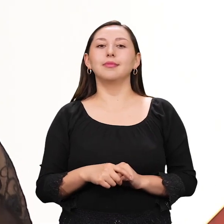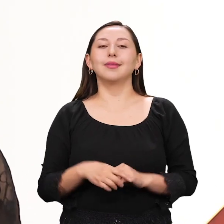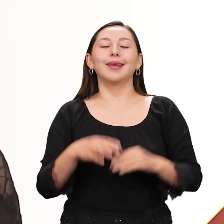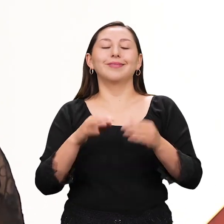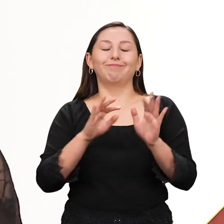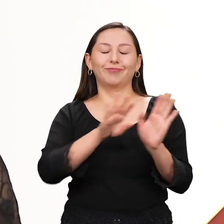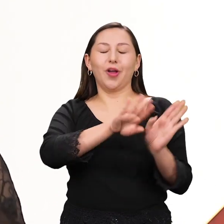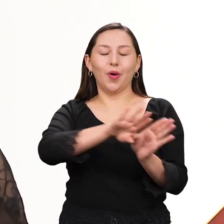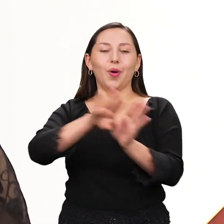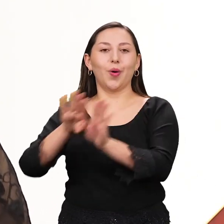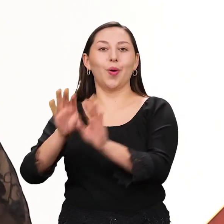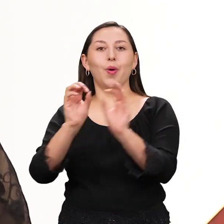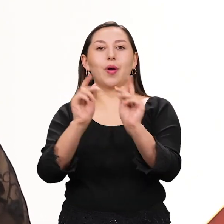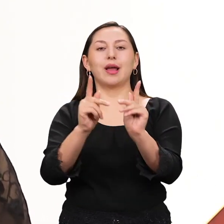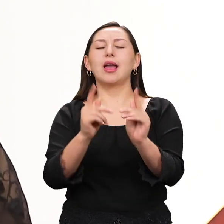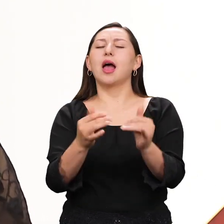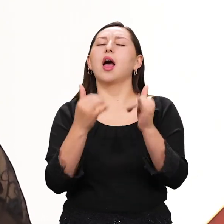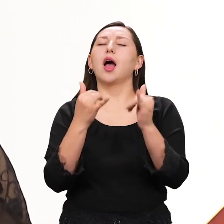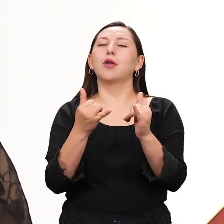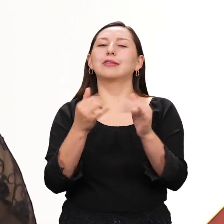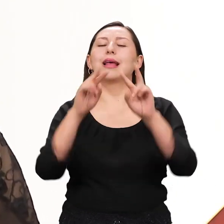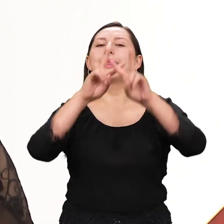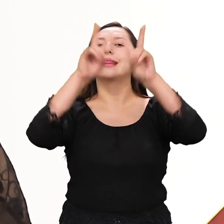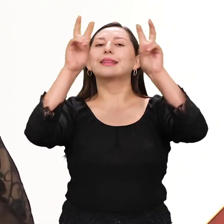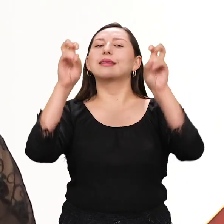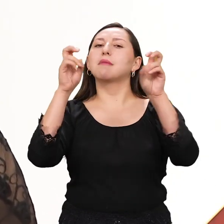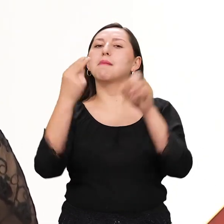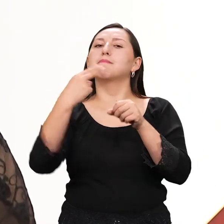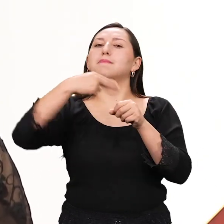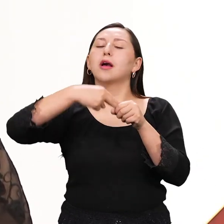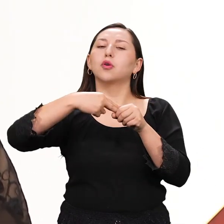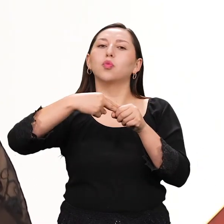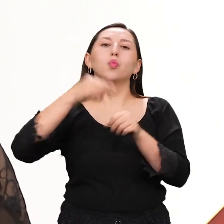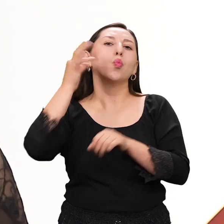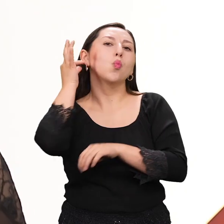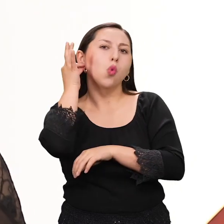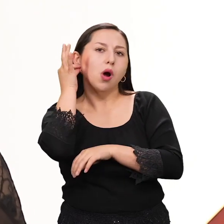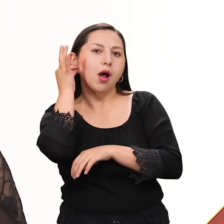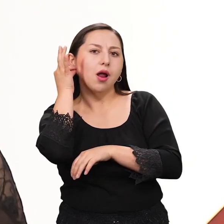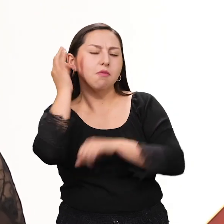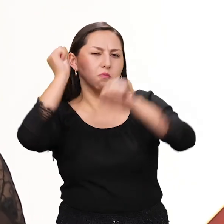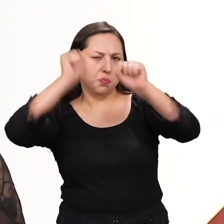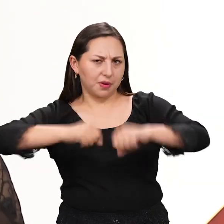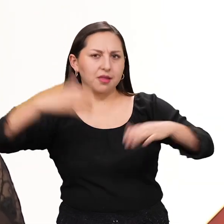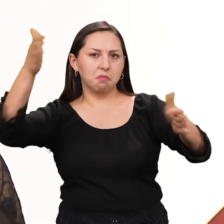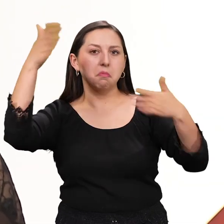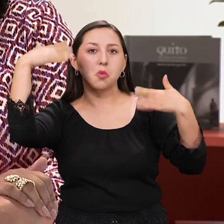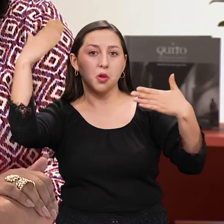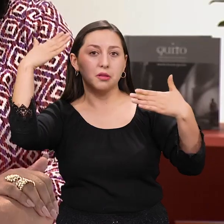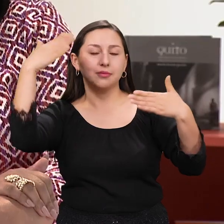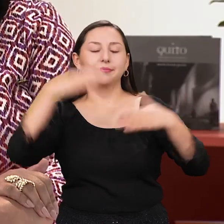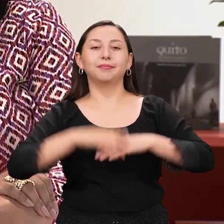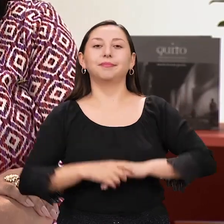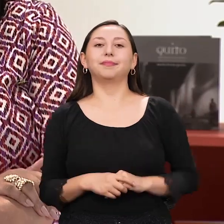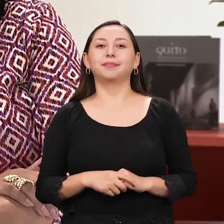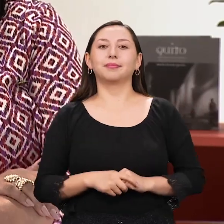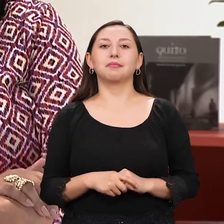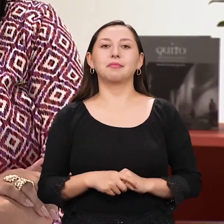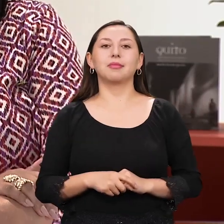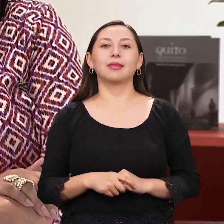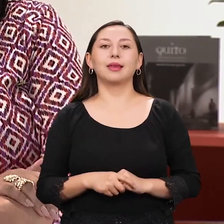situación? Recién pasamos el tema de las elecciones también, participación de las mujeres en la política. ¿Cómo está esto también? Yo me he